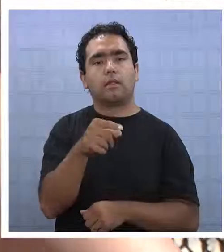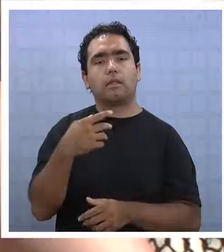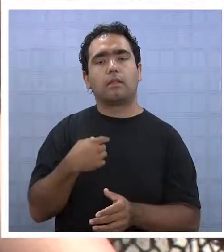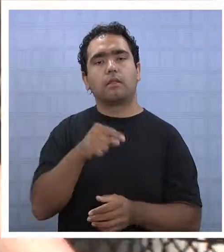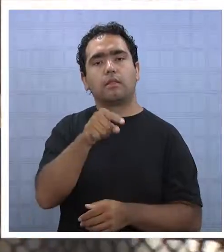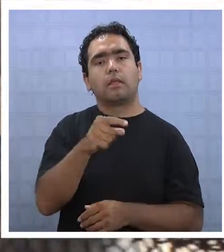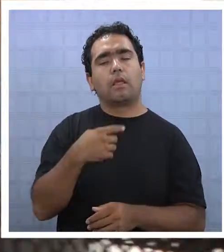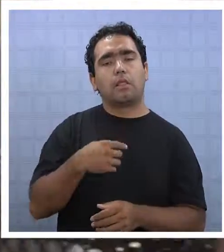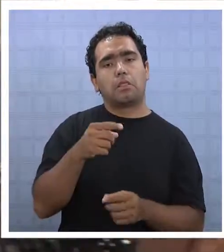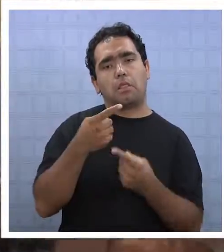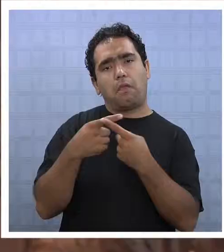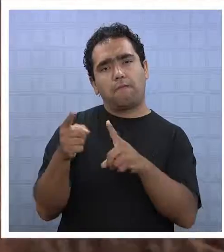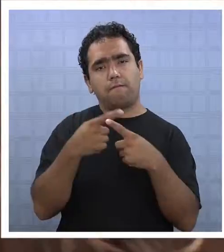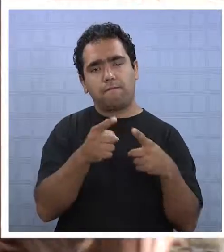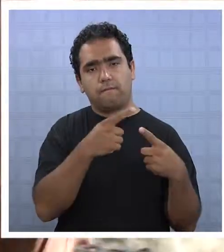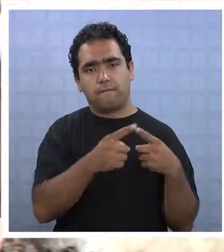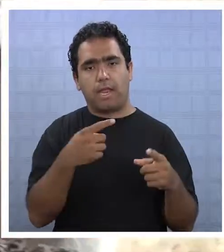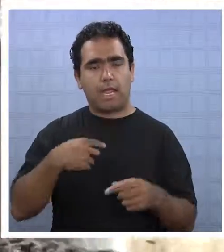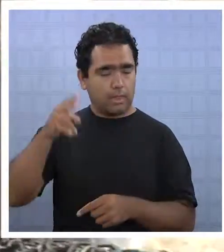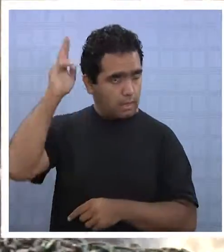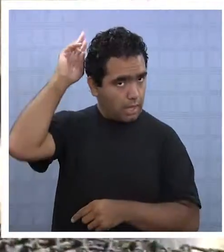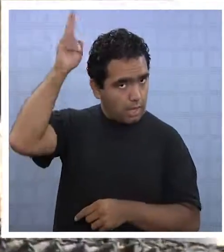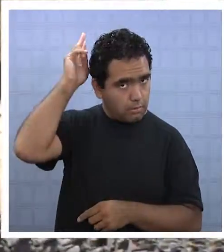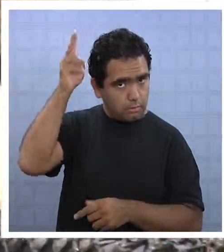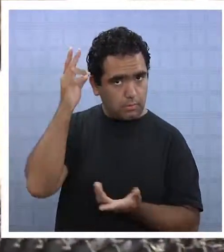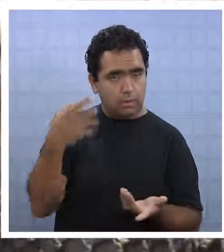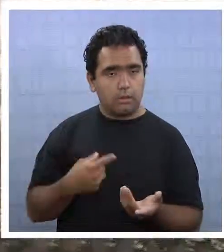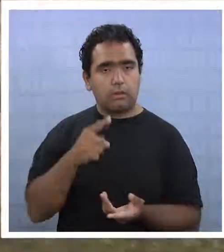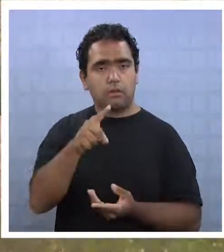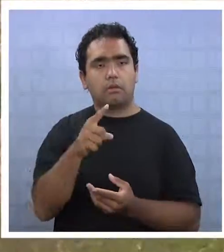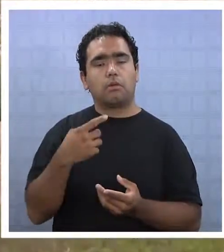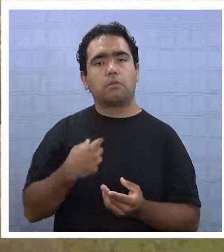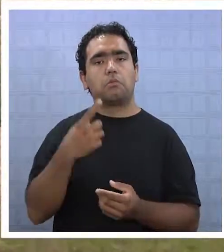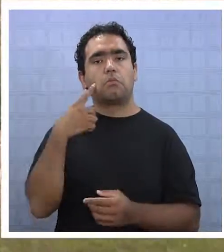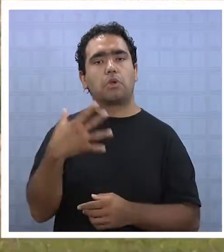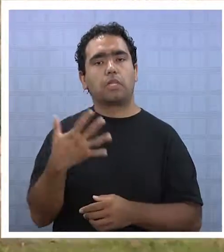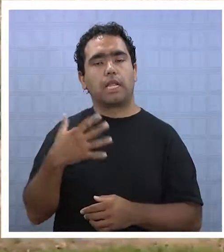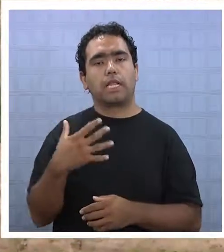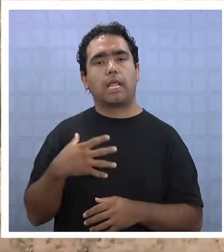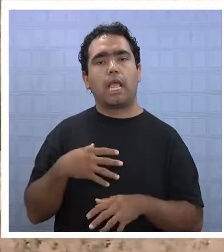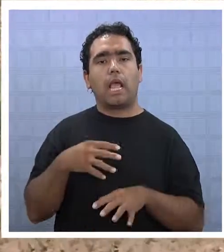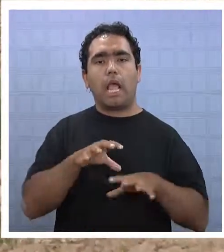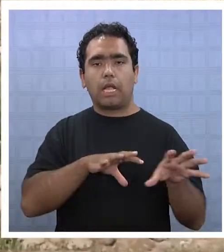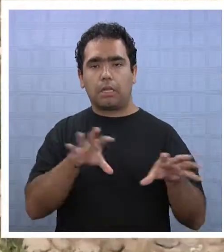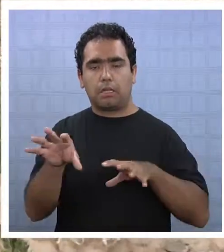aymara, quechua, atacameñas y diaguitas, con expresiones activas de su cultura.